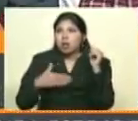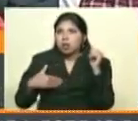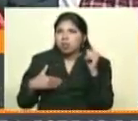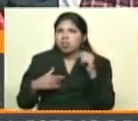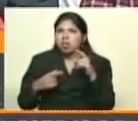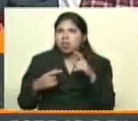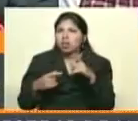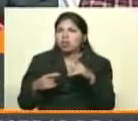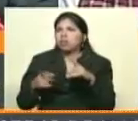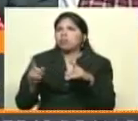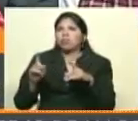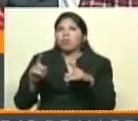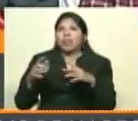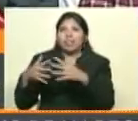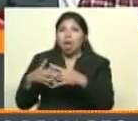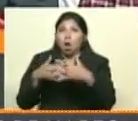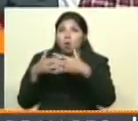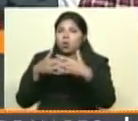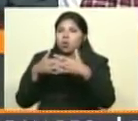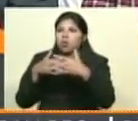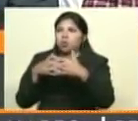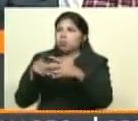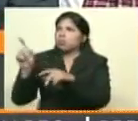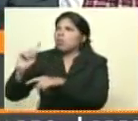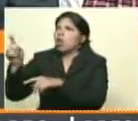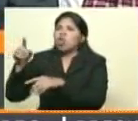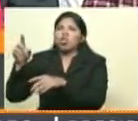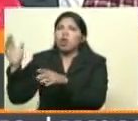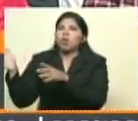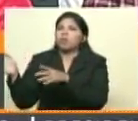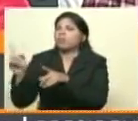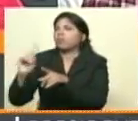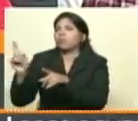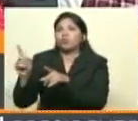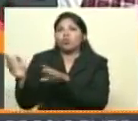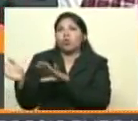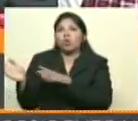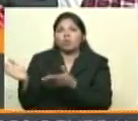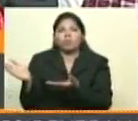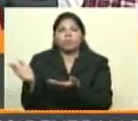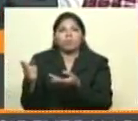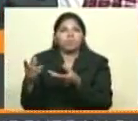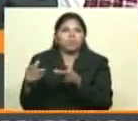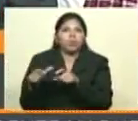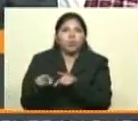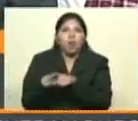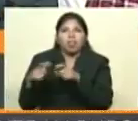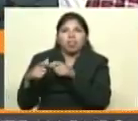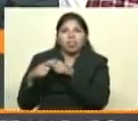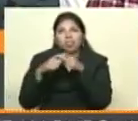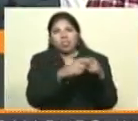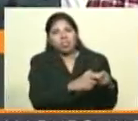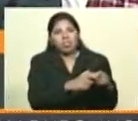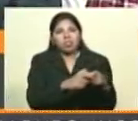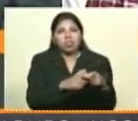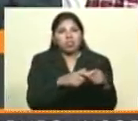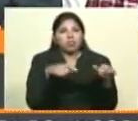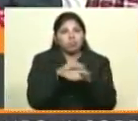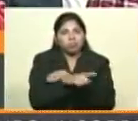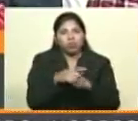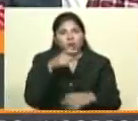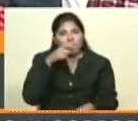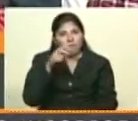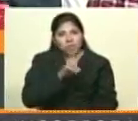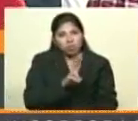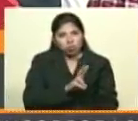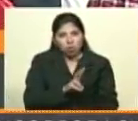se envíe una delegación de observación a Venezuela. Y el colmo de los colmos, la MUC,